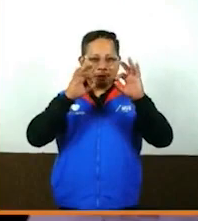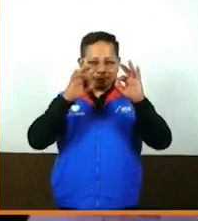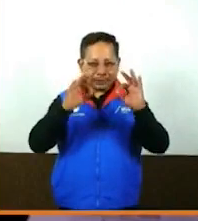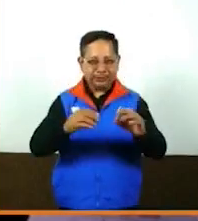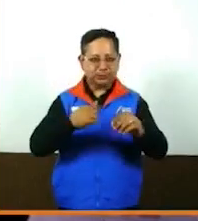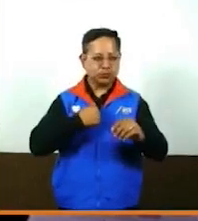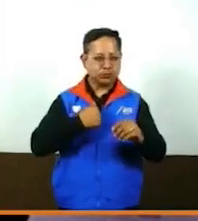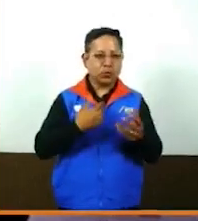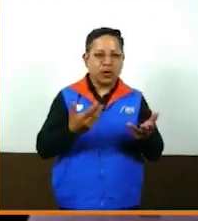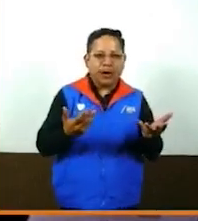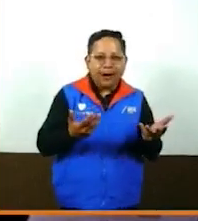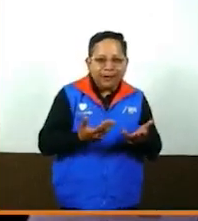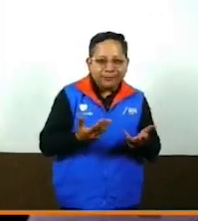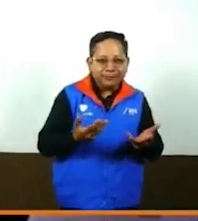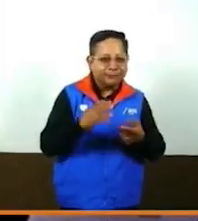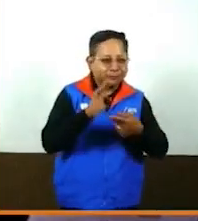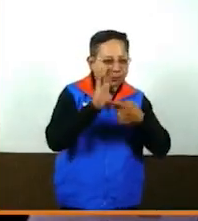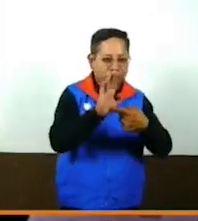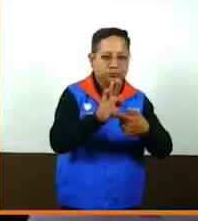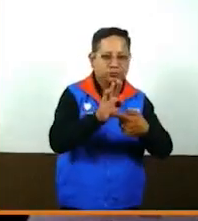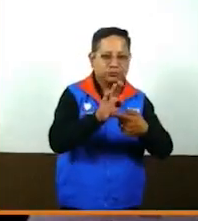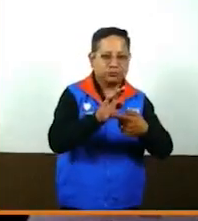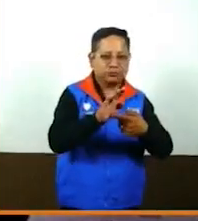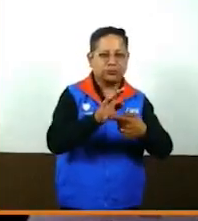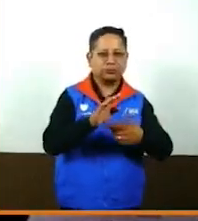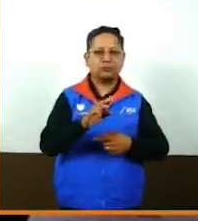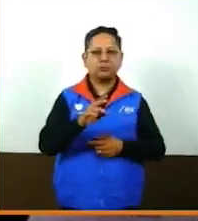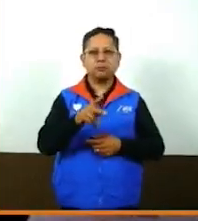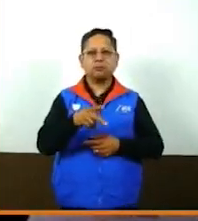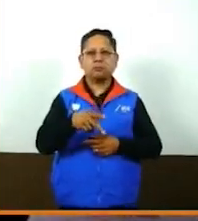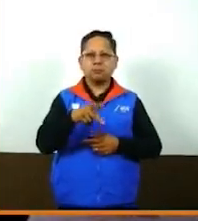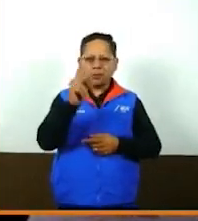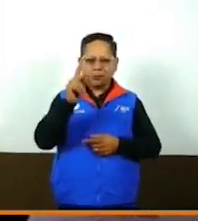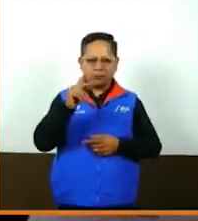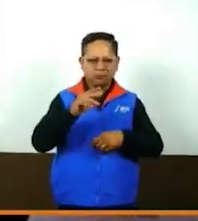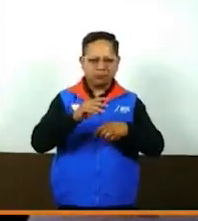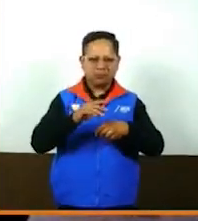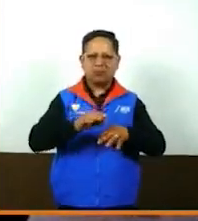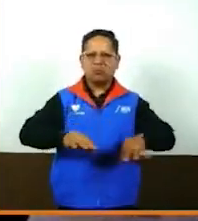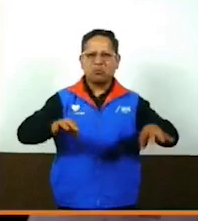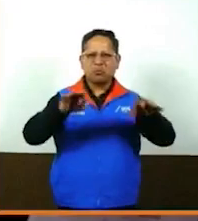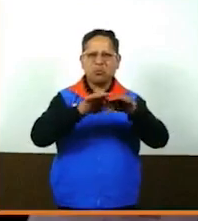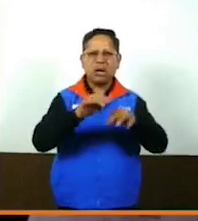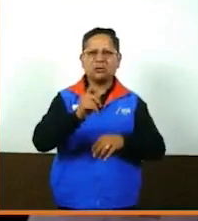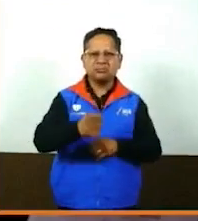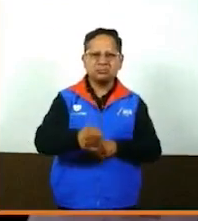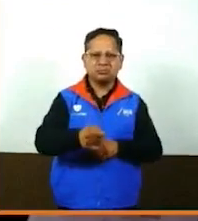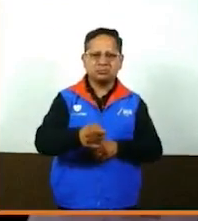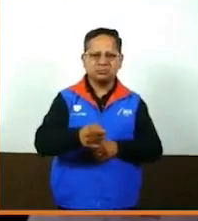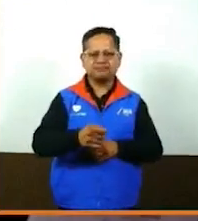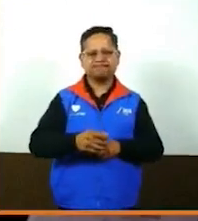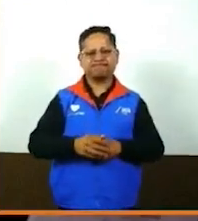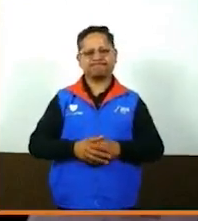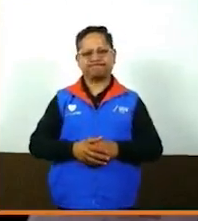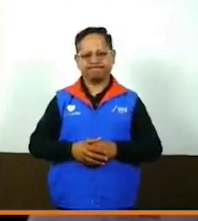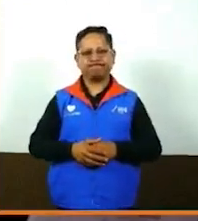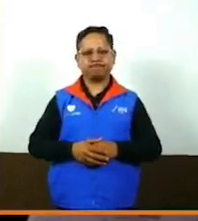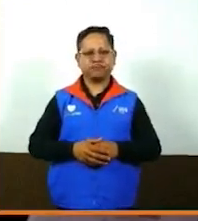decir, haciendo. Pero para mí, de verdad, que lo más importante de esto tiene que ver con